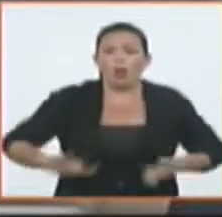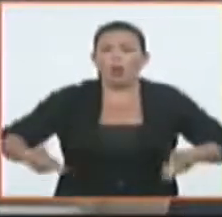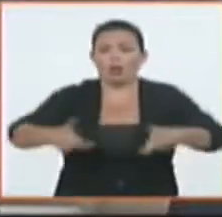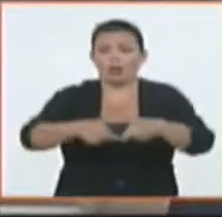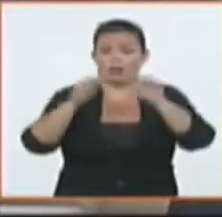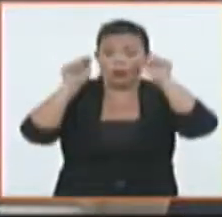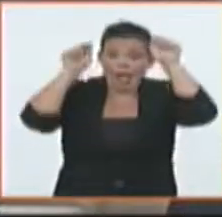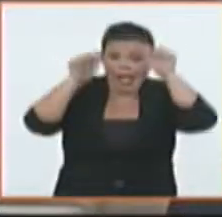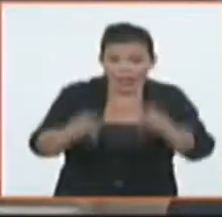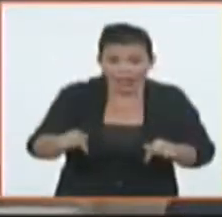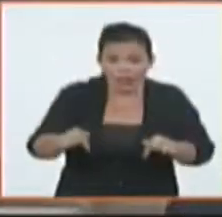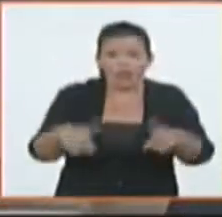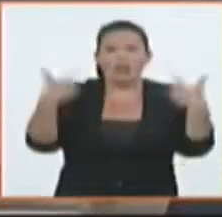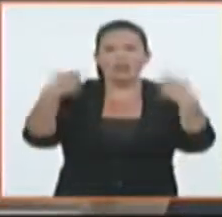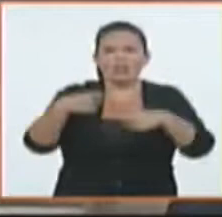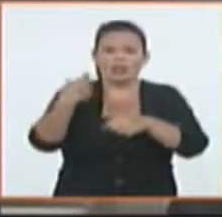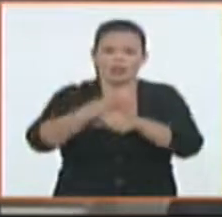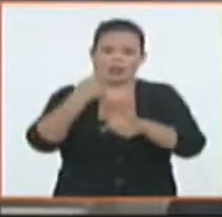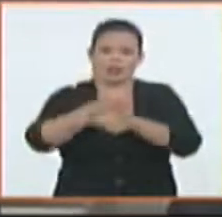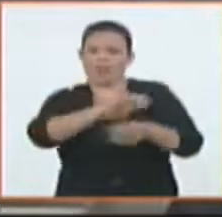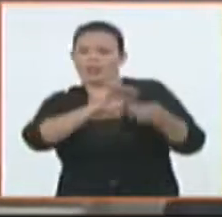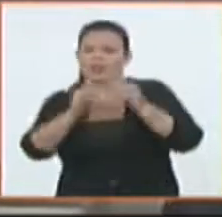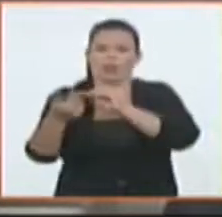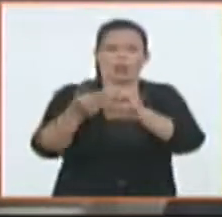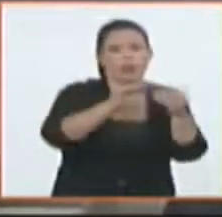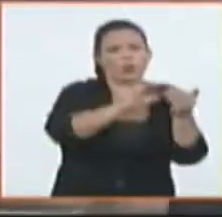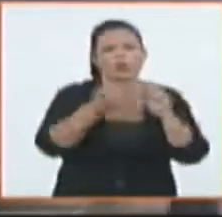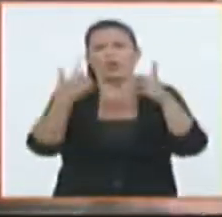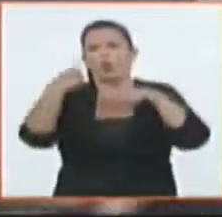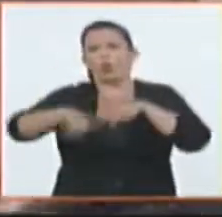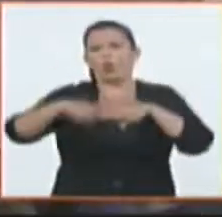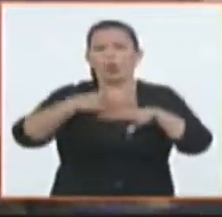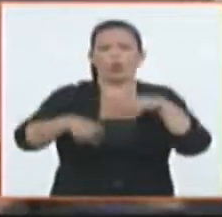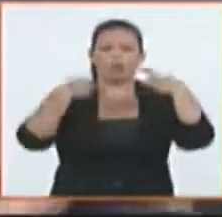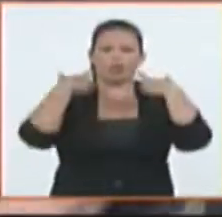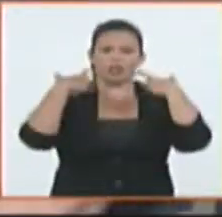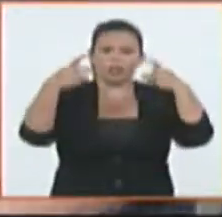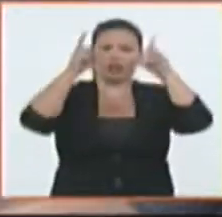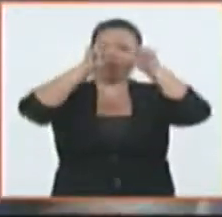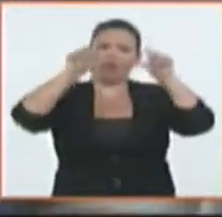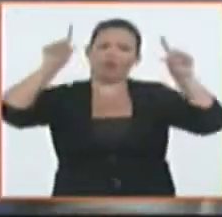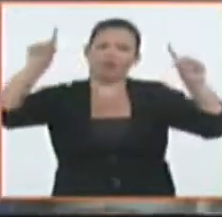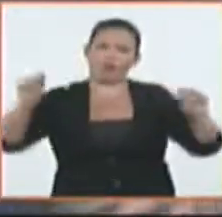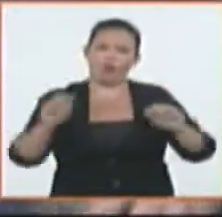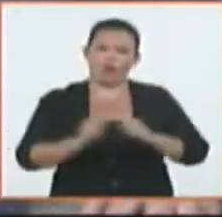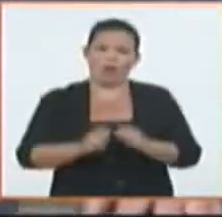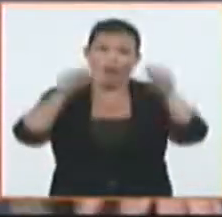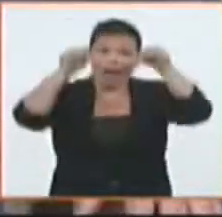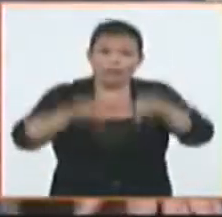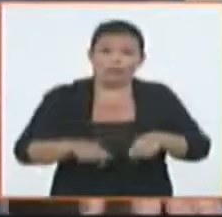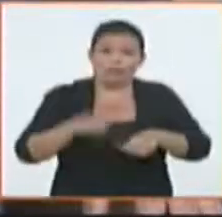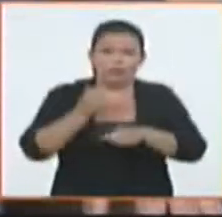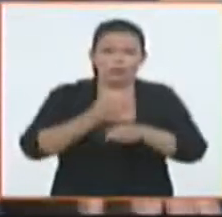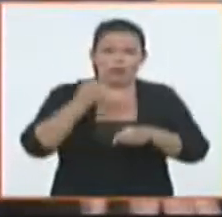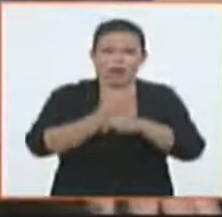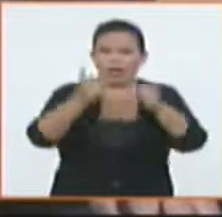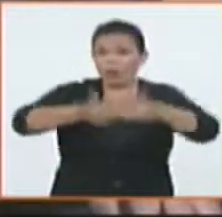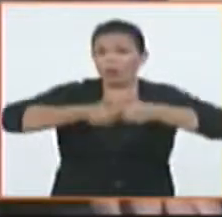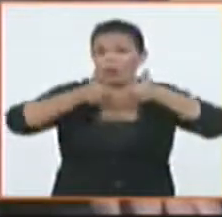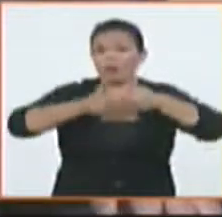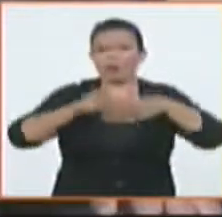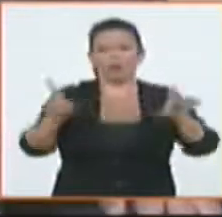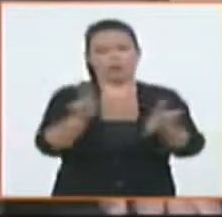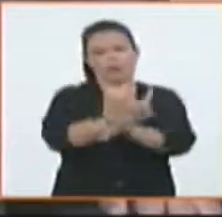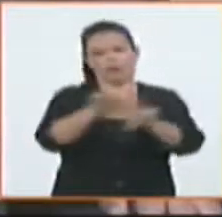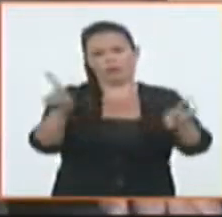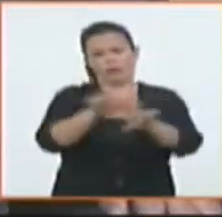discutir y aprobar las cosas trascendentes del país y que no siempre lo hacemos bien, y es una discusión que vamos a hacer en el mes de octubre en el Pleno. Esta misma reflexión de